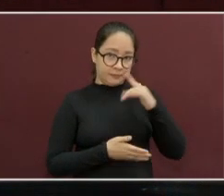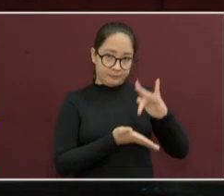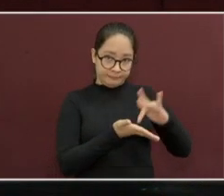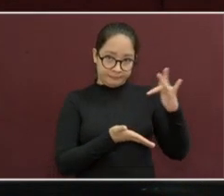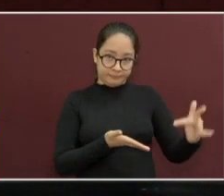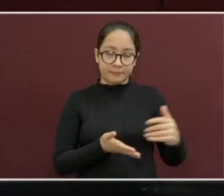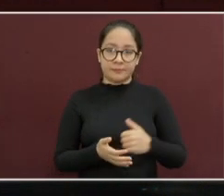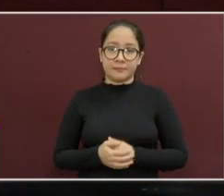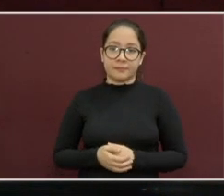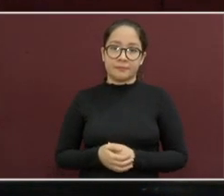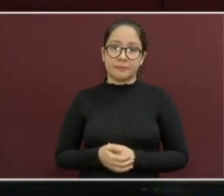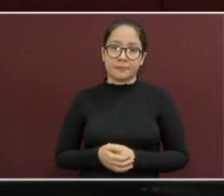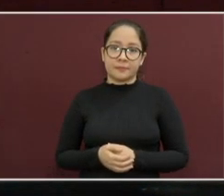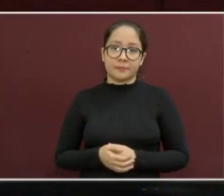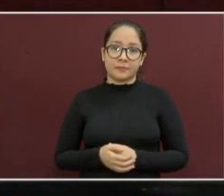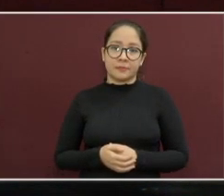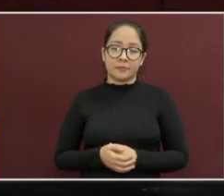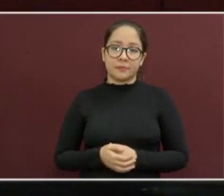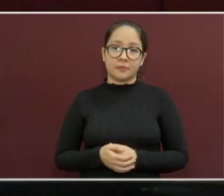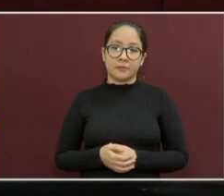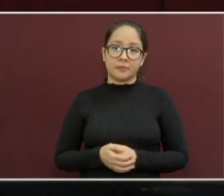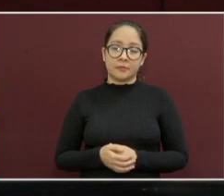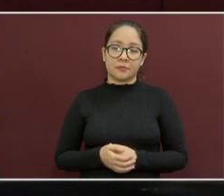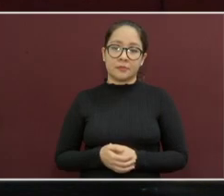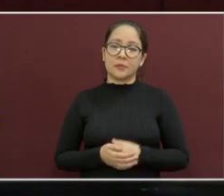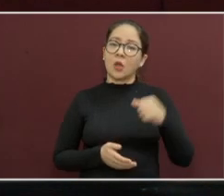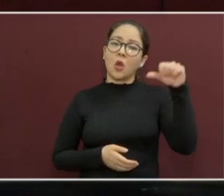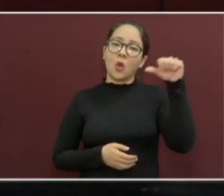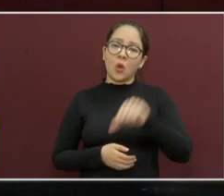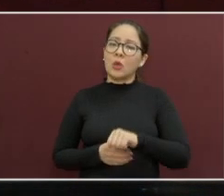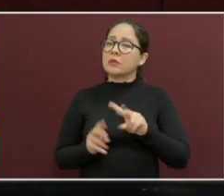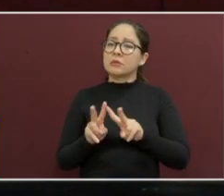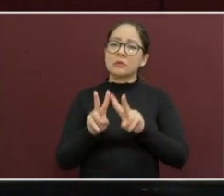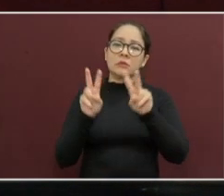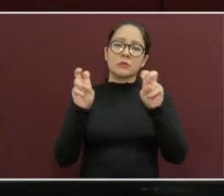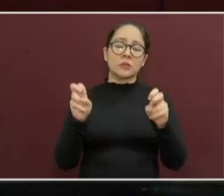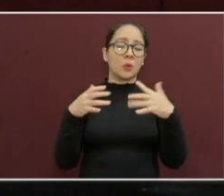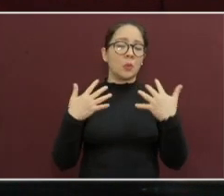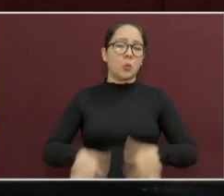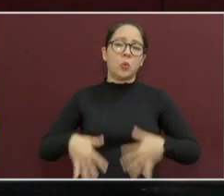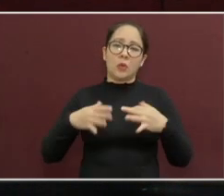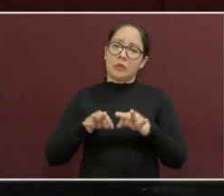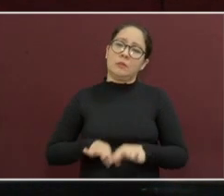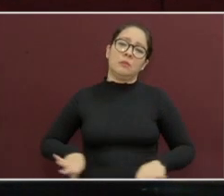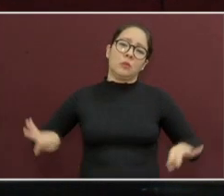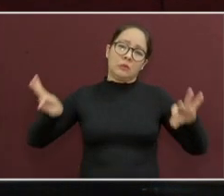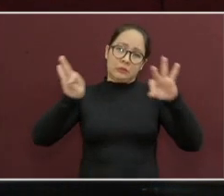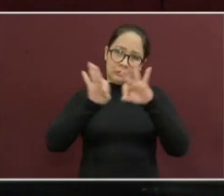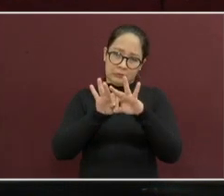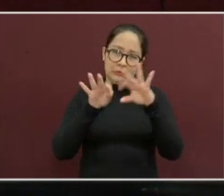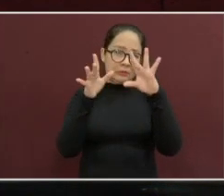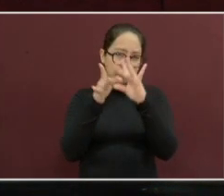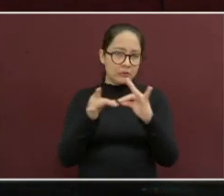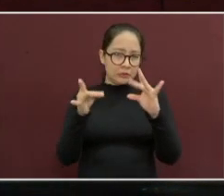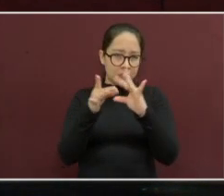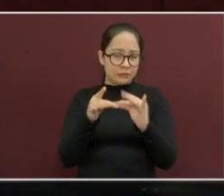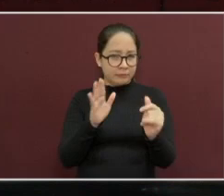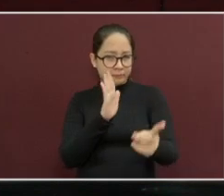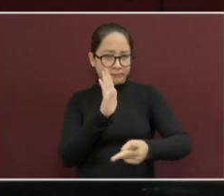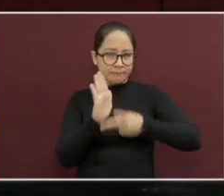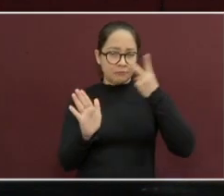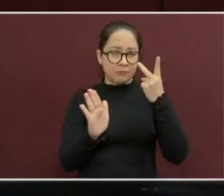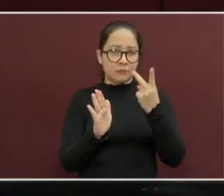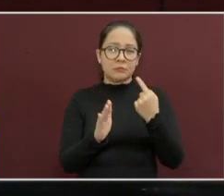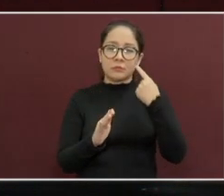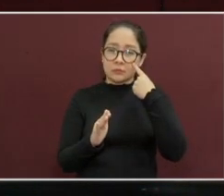el día de hoy vamos a volver a abordar un tema relevante para la población las diferencias entre